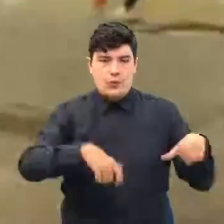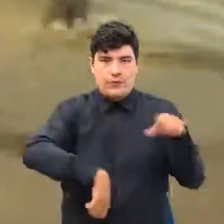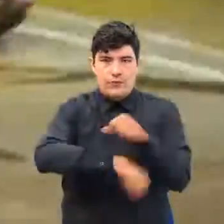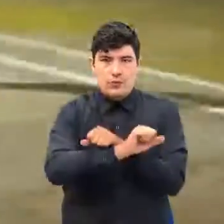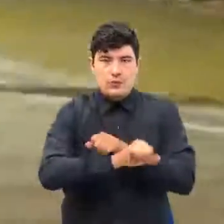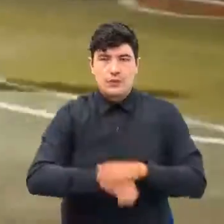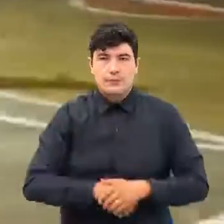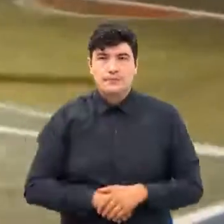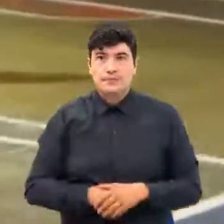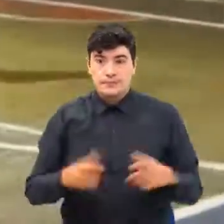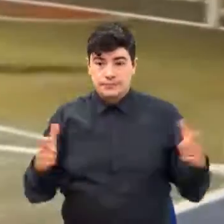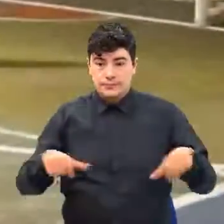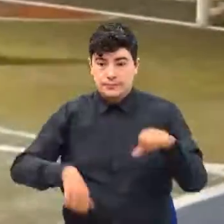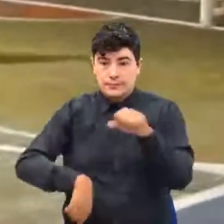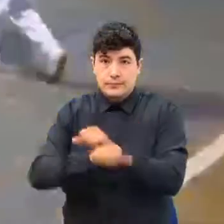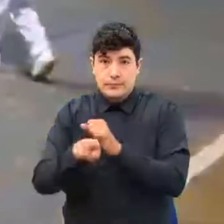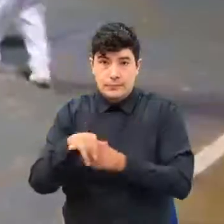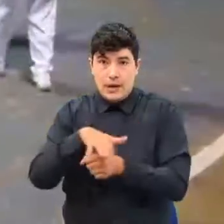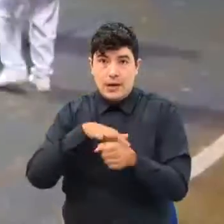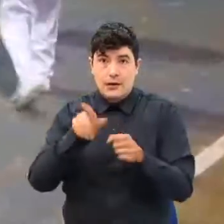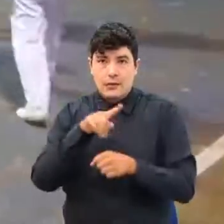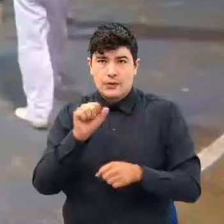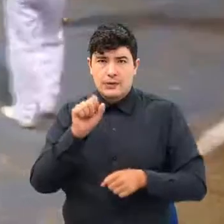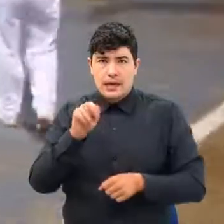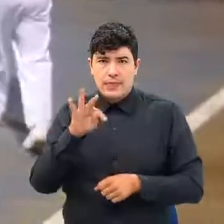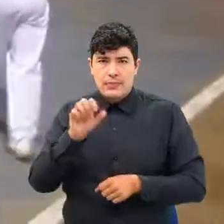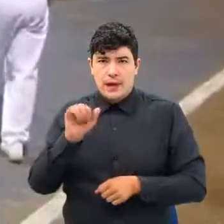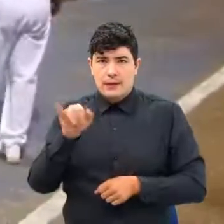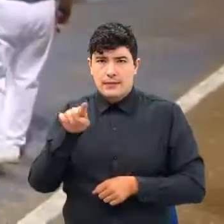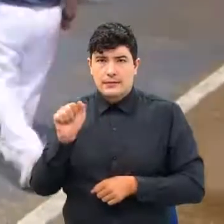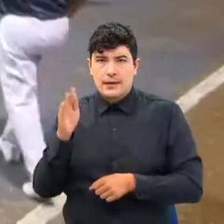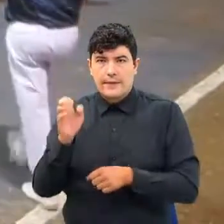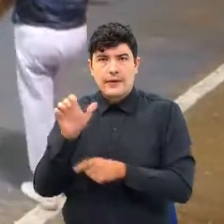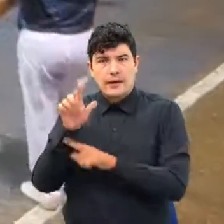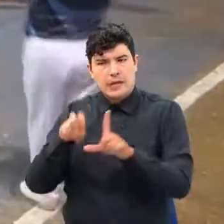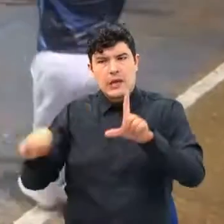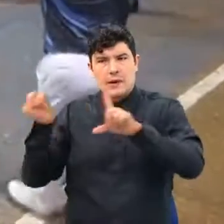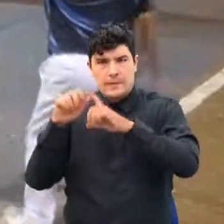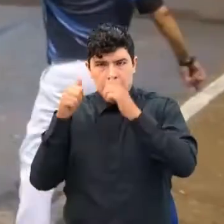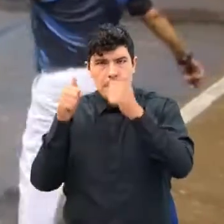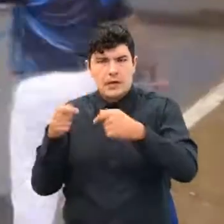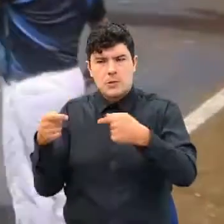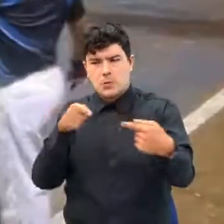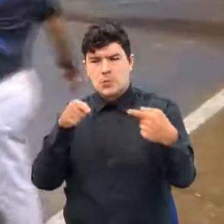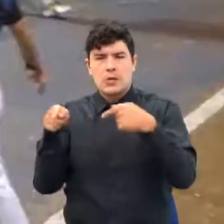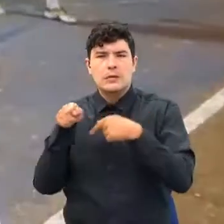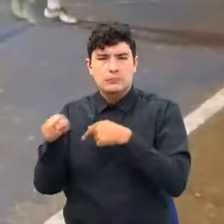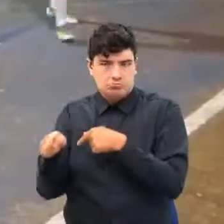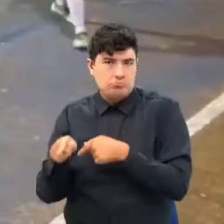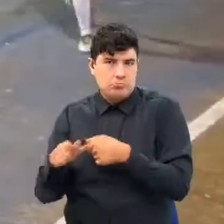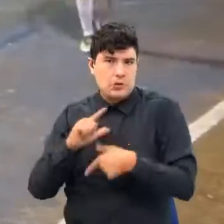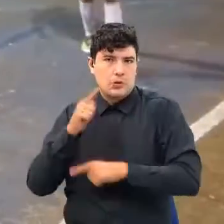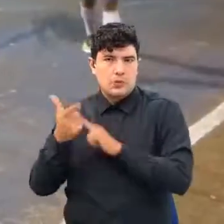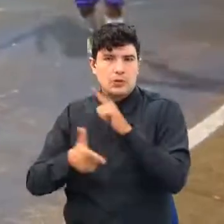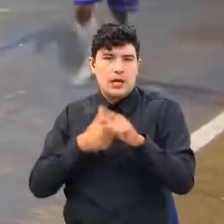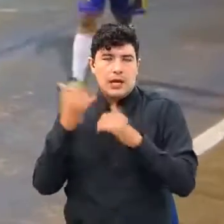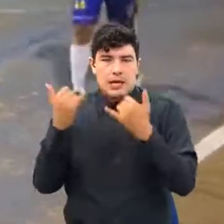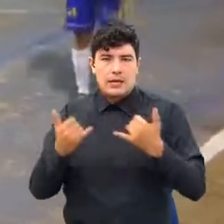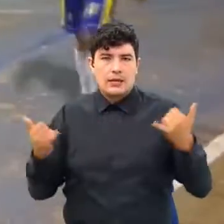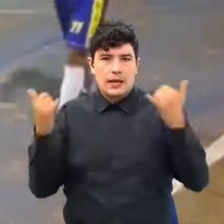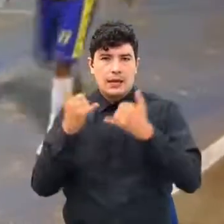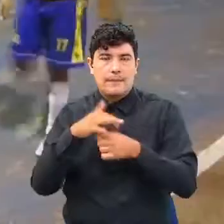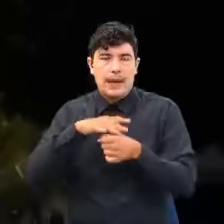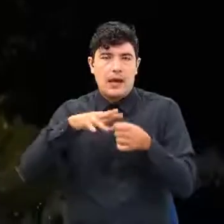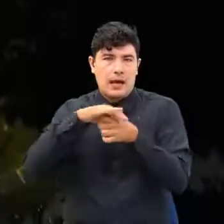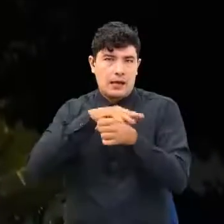En la polideportiva del barrio Santa Isabel hubo buen nivel y fiesta en la disputa por el título del torneo Interbarrios de microfútbol Copa ESA Barranca